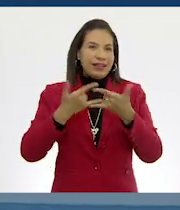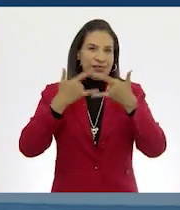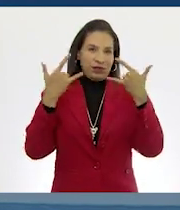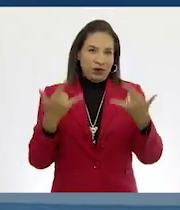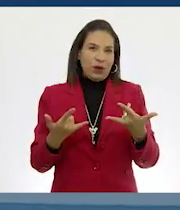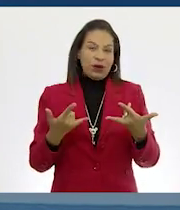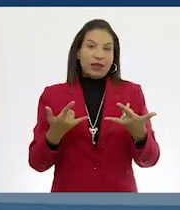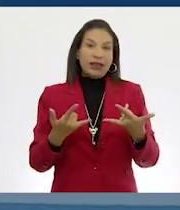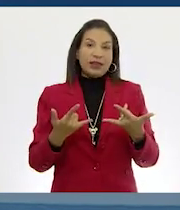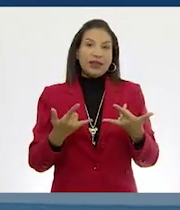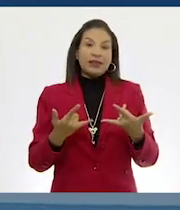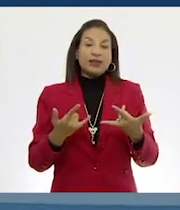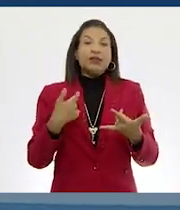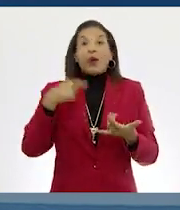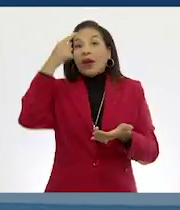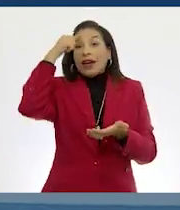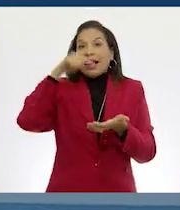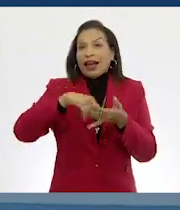historia